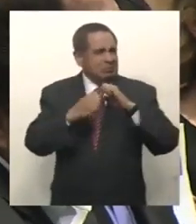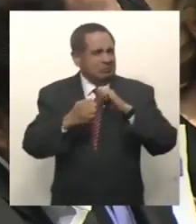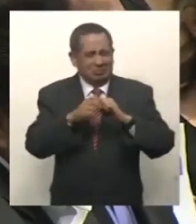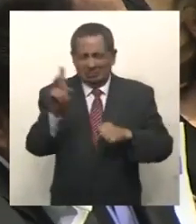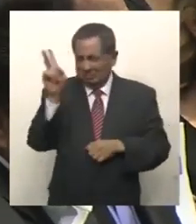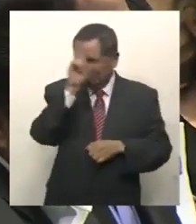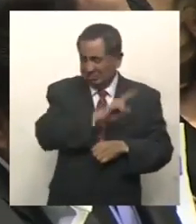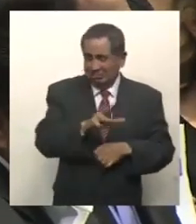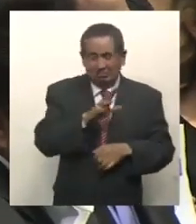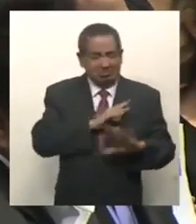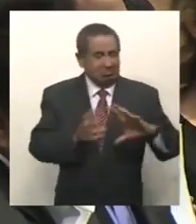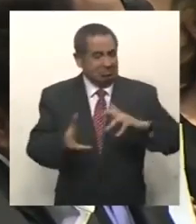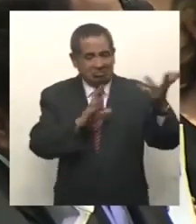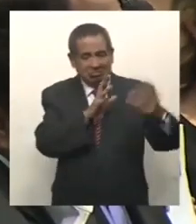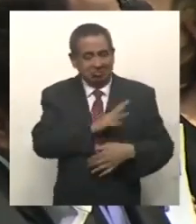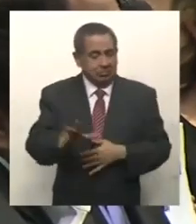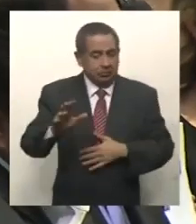impresionante.